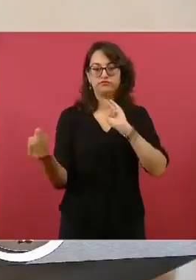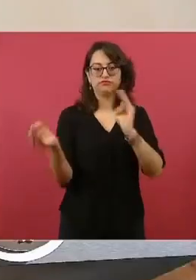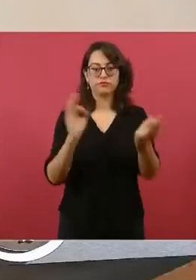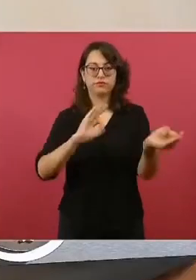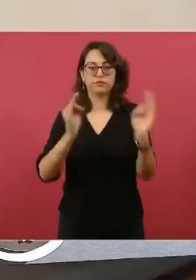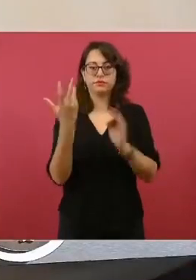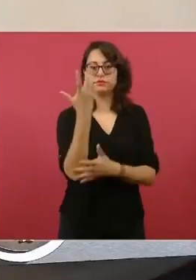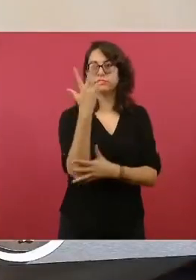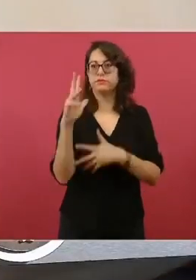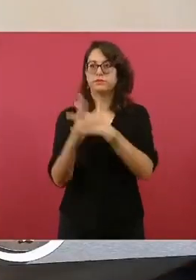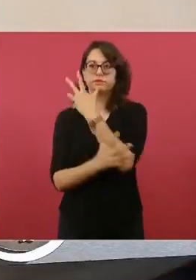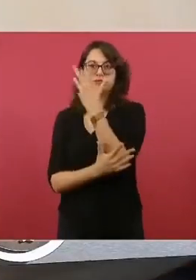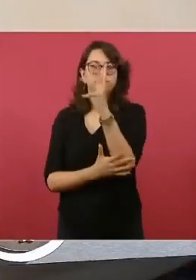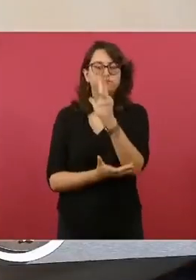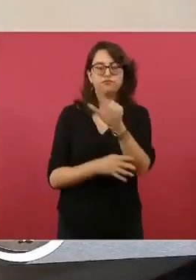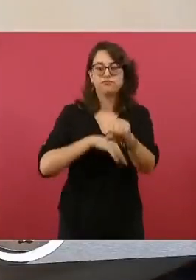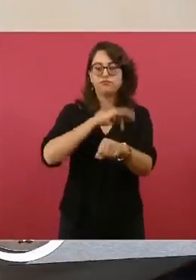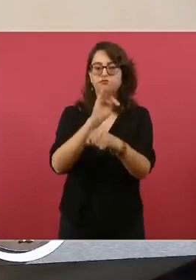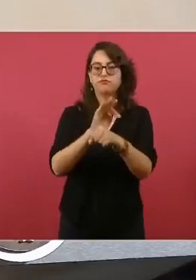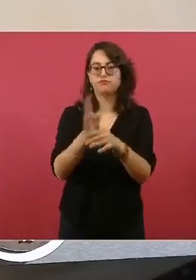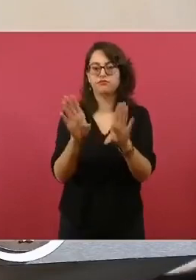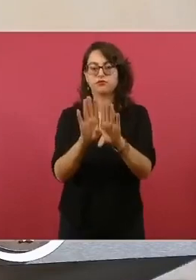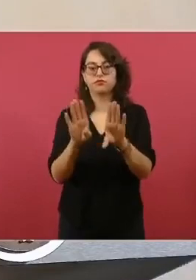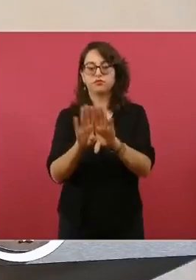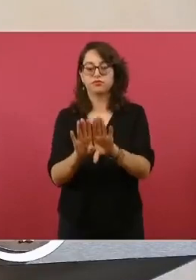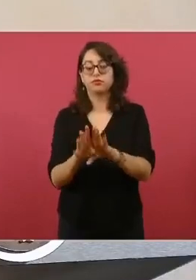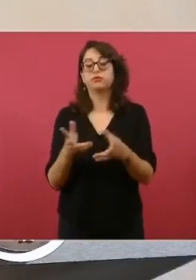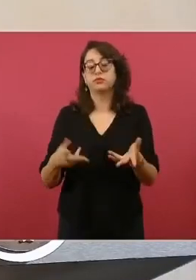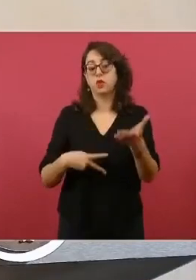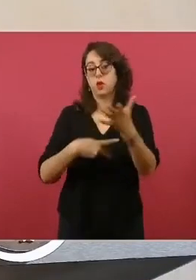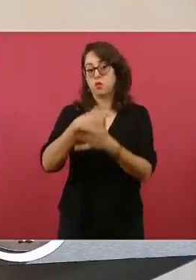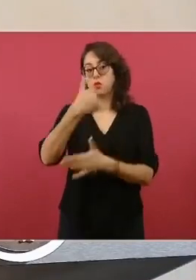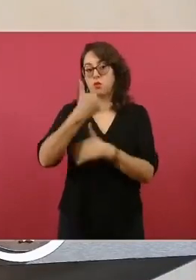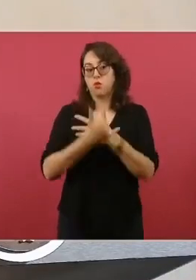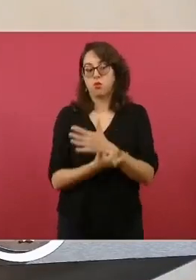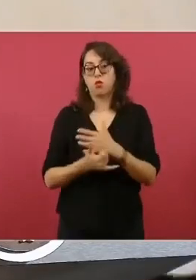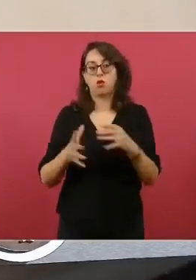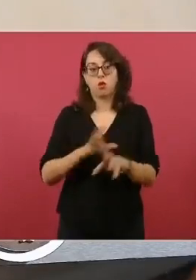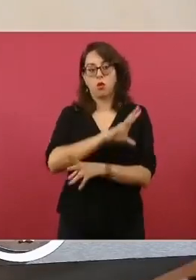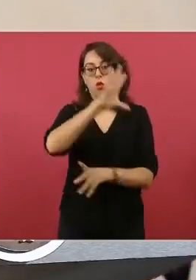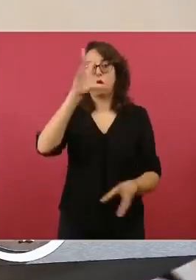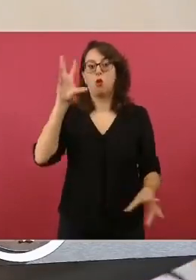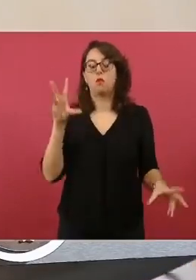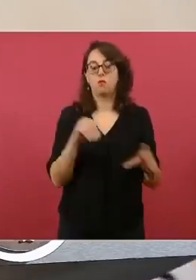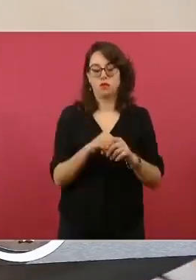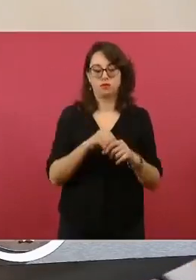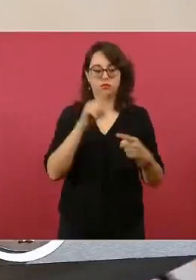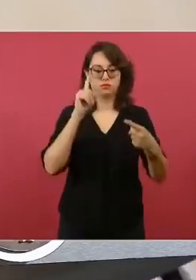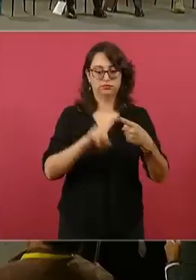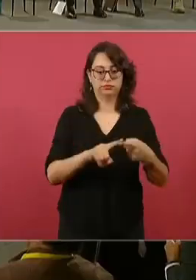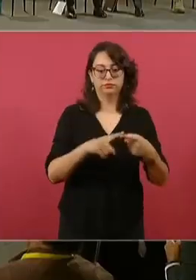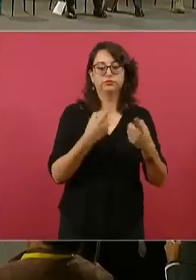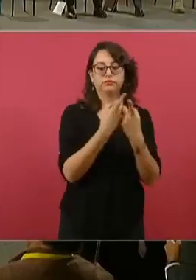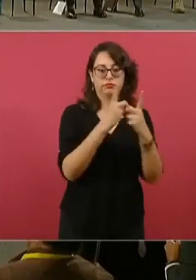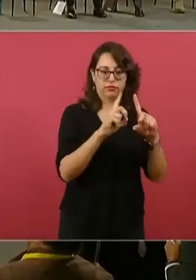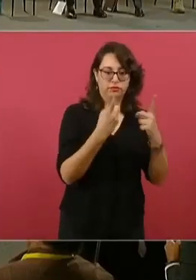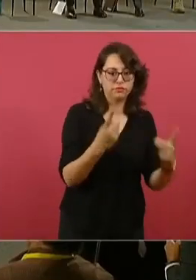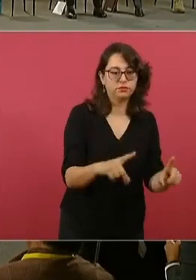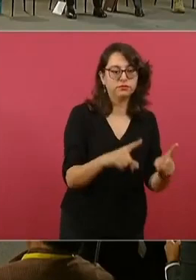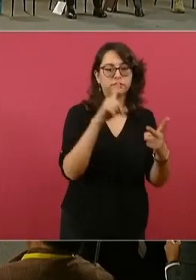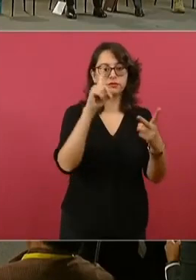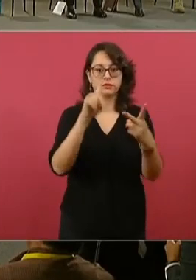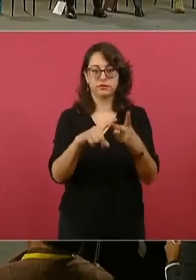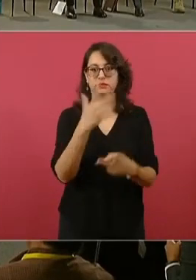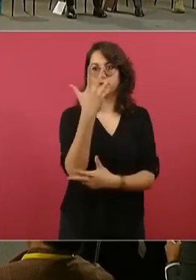El Tren Maya es un proyecto de desarrollo integral con sustentabilidad y una visión biocultural que coloca siempre al centro a las